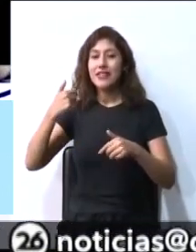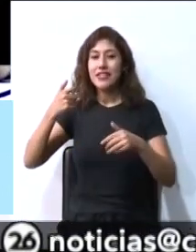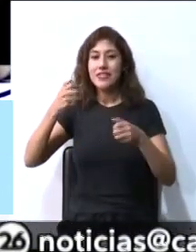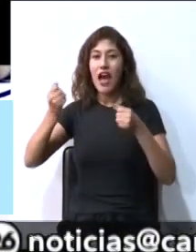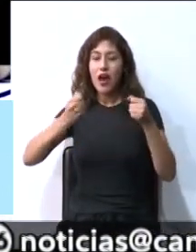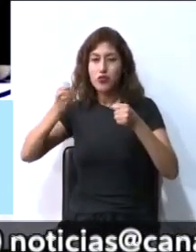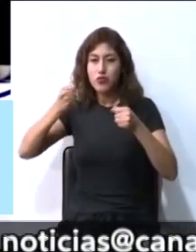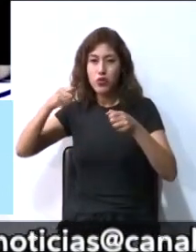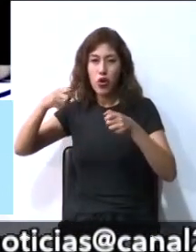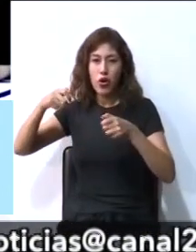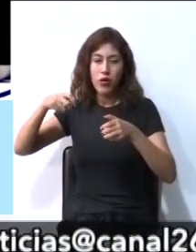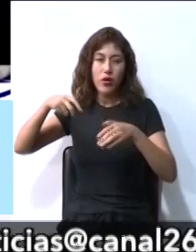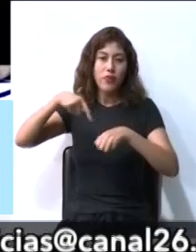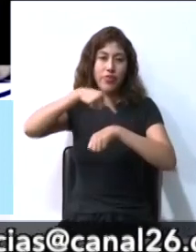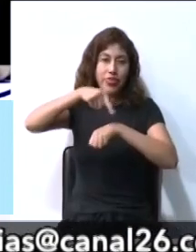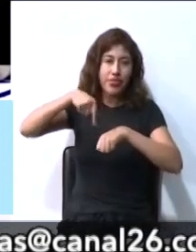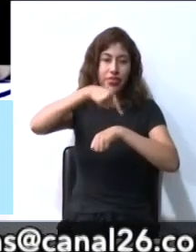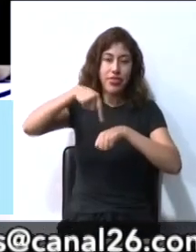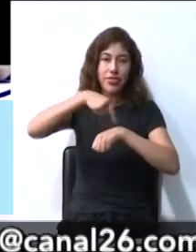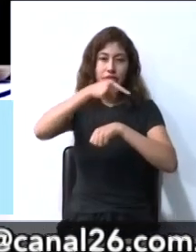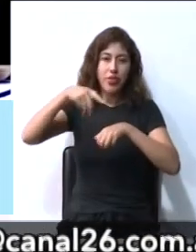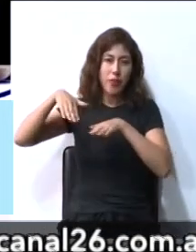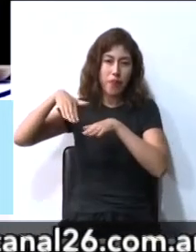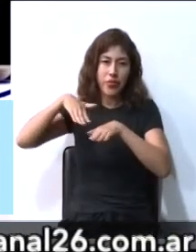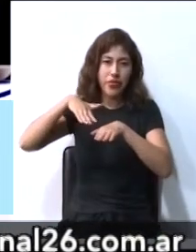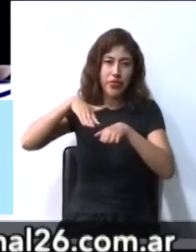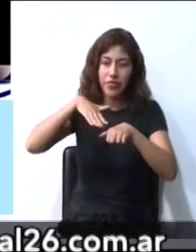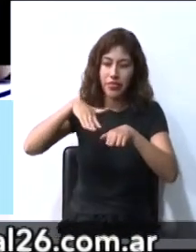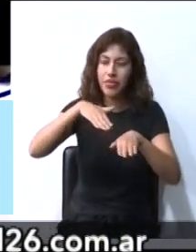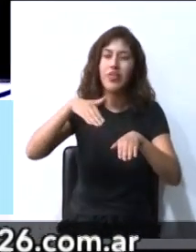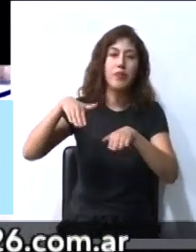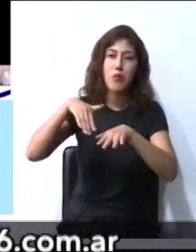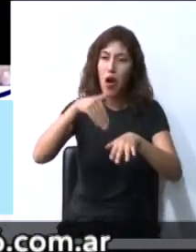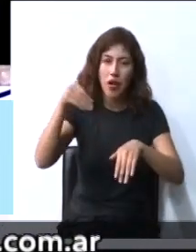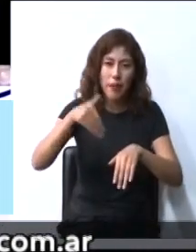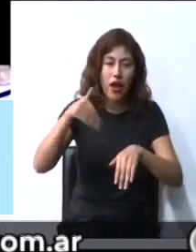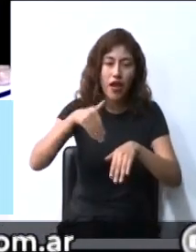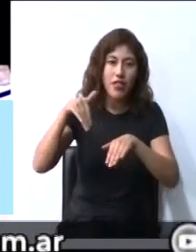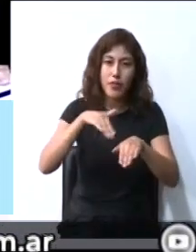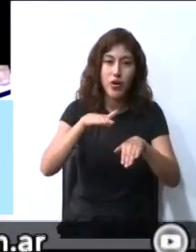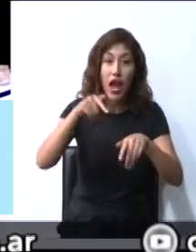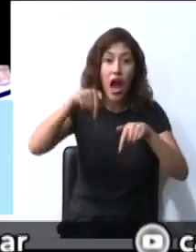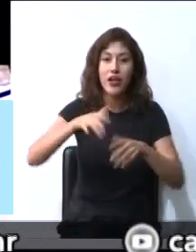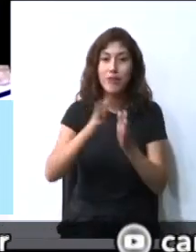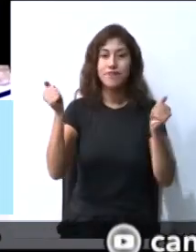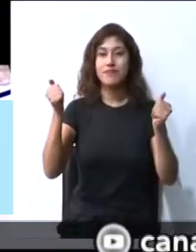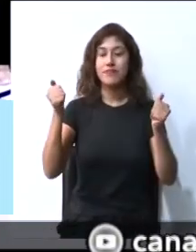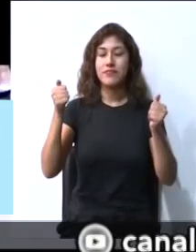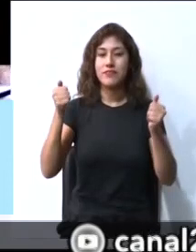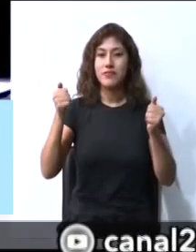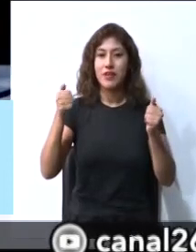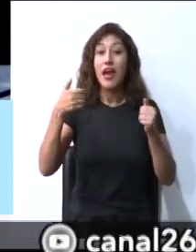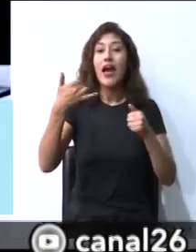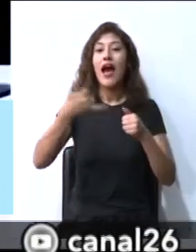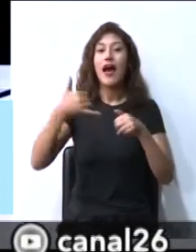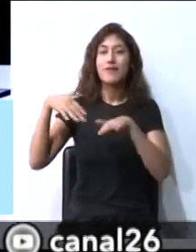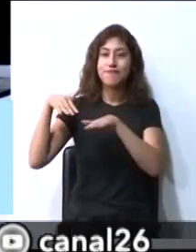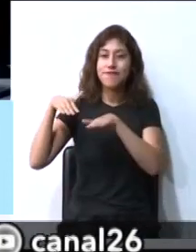minutos. Eso le cambia la vida. No solo le cambia la vida al camionero, sino que además abarata la